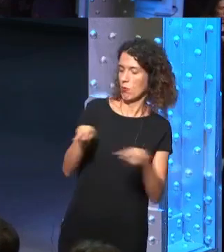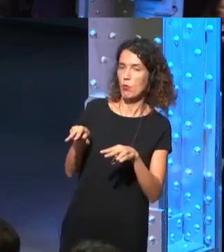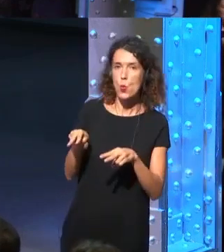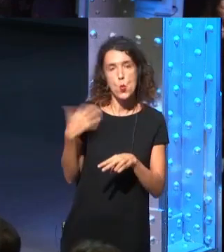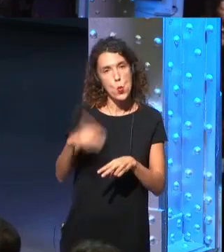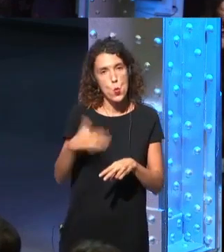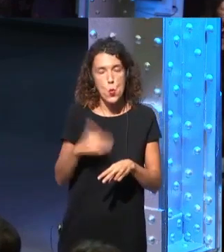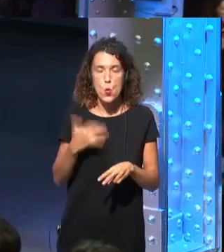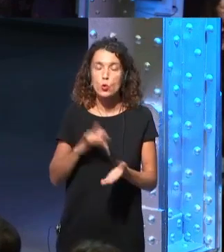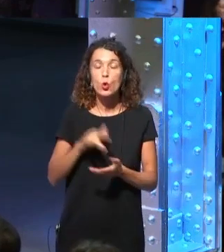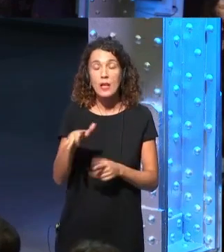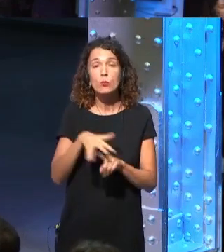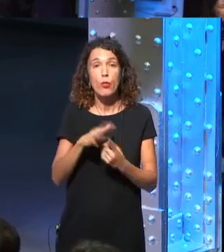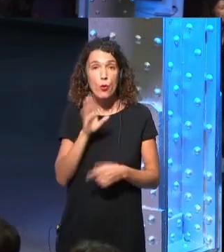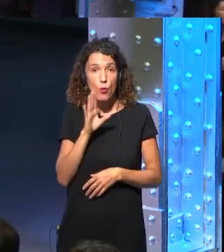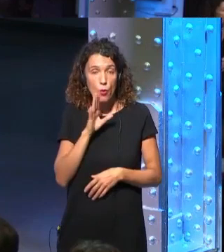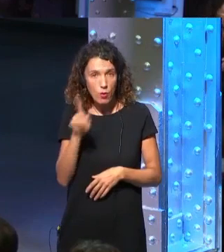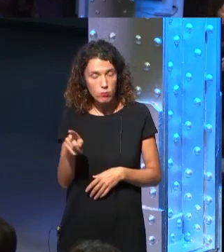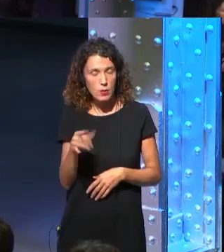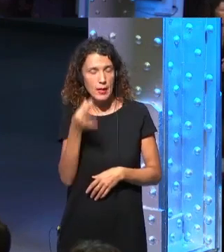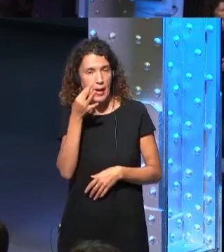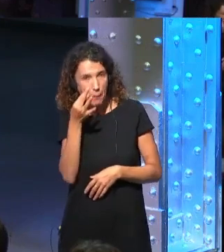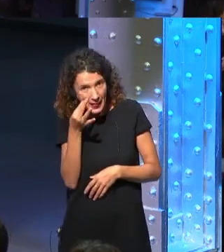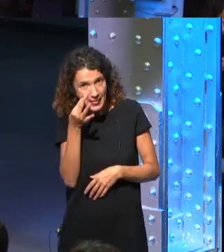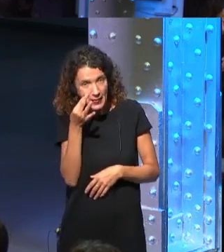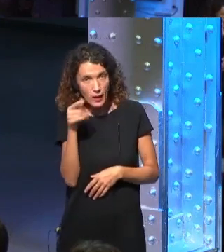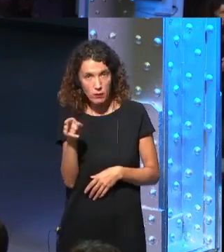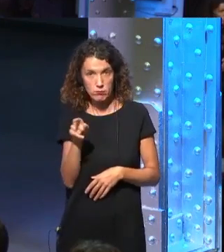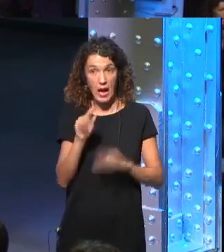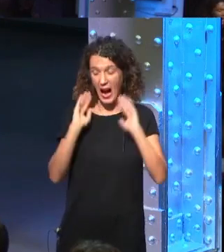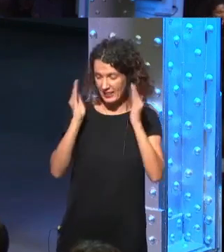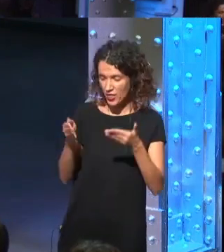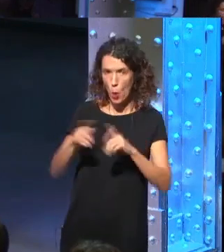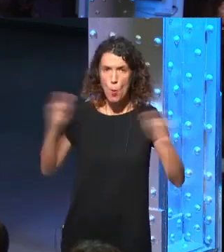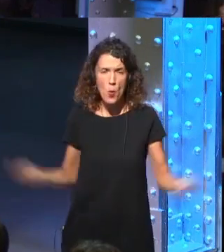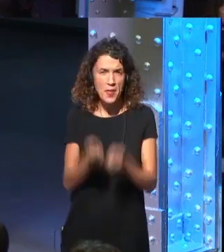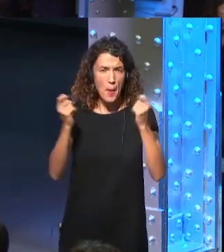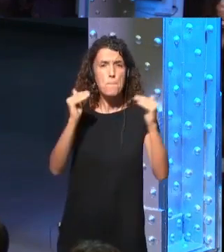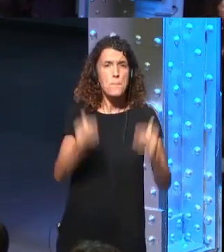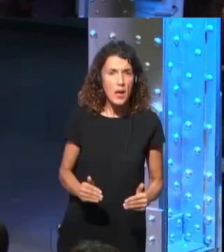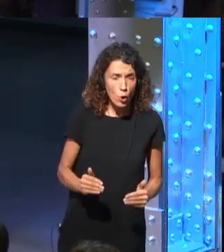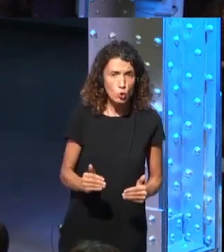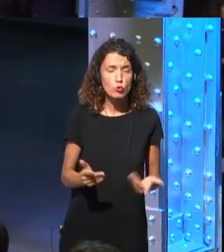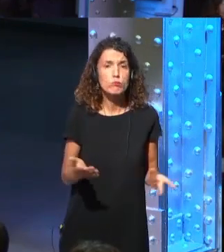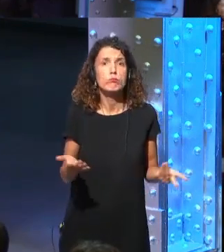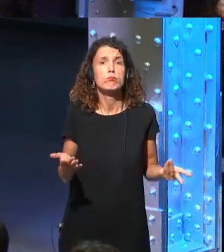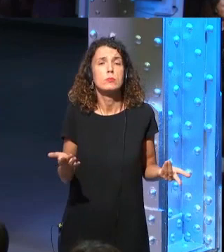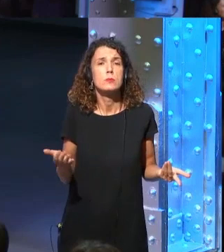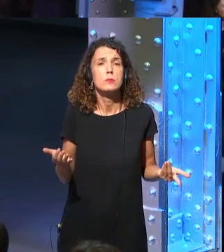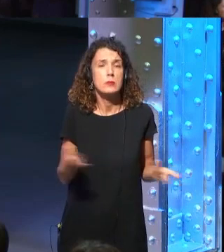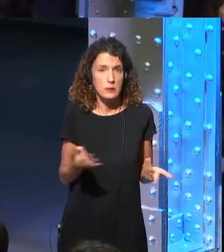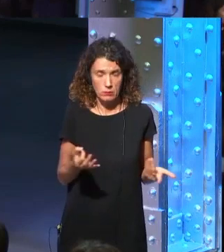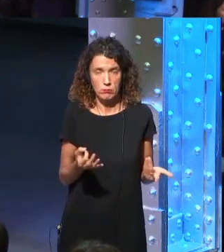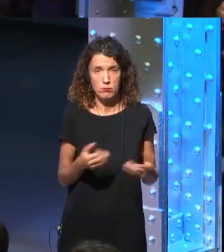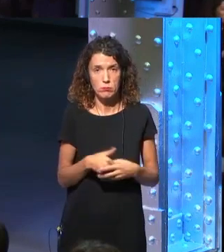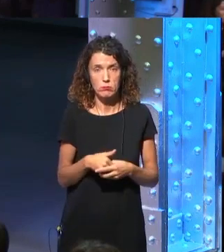que es extraordinario de este caso, y lo que realmente no recibió tanta atención y tanta publicidad, fue que